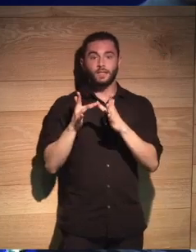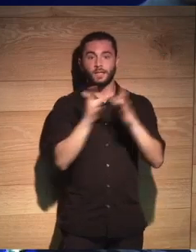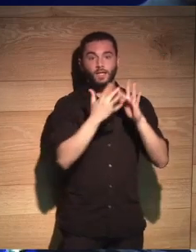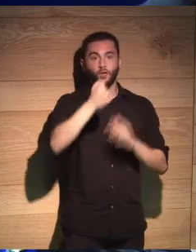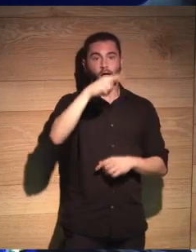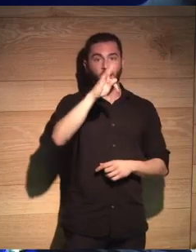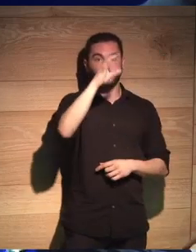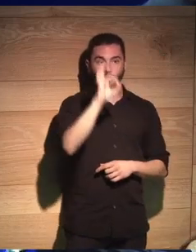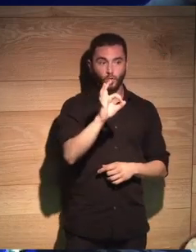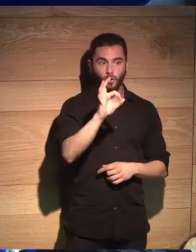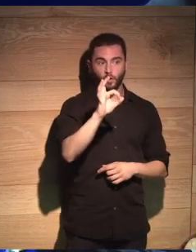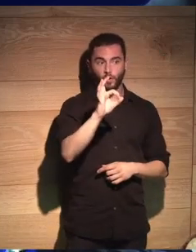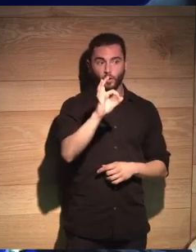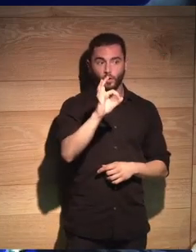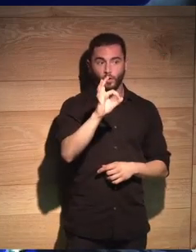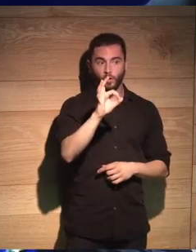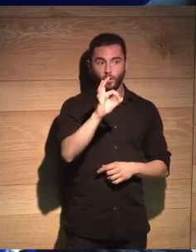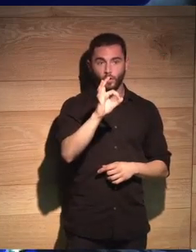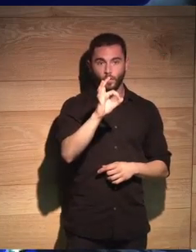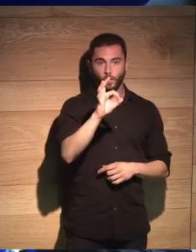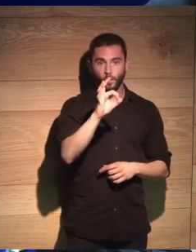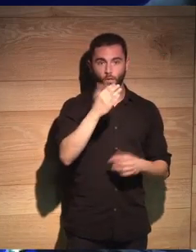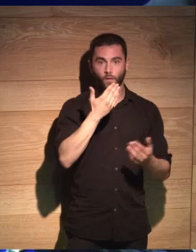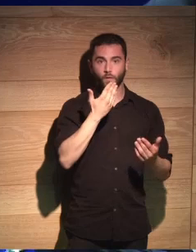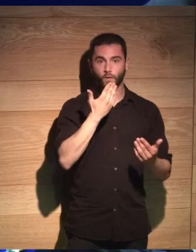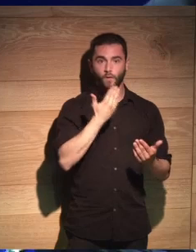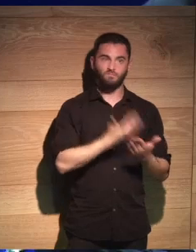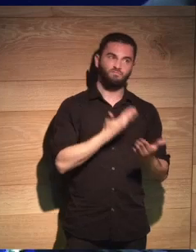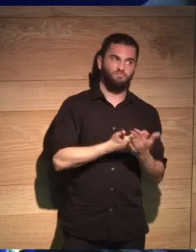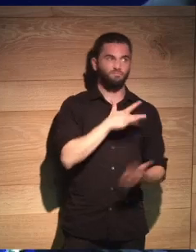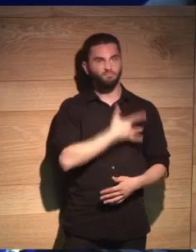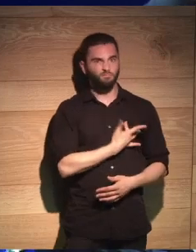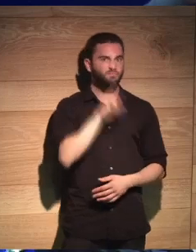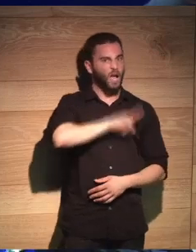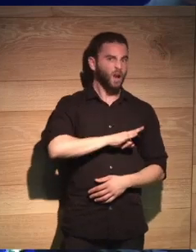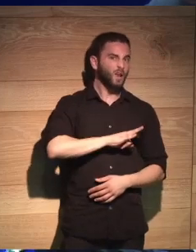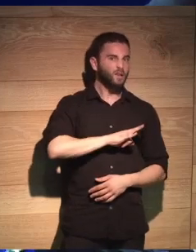Arturo con Constancia de la Mora era muy mala,